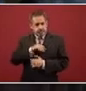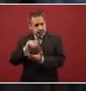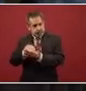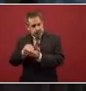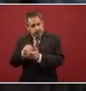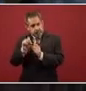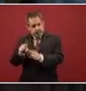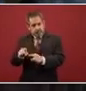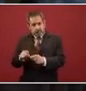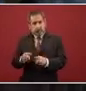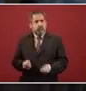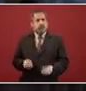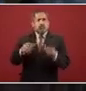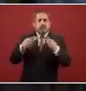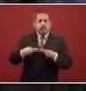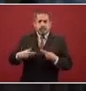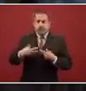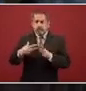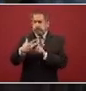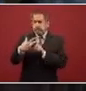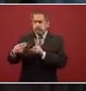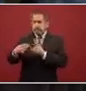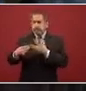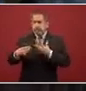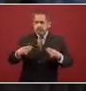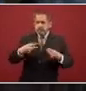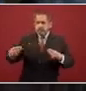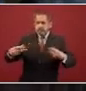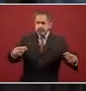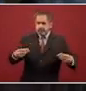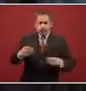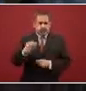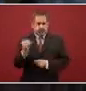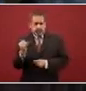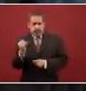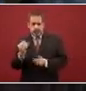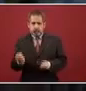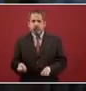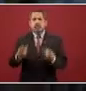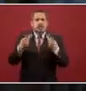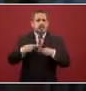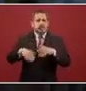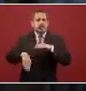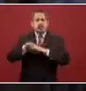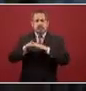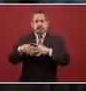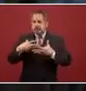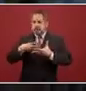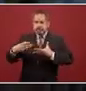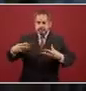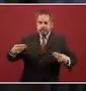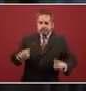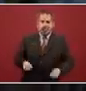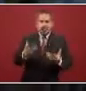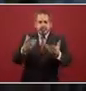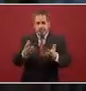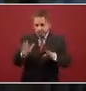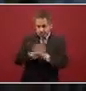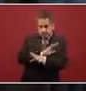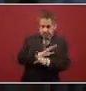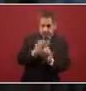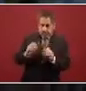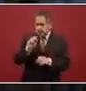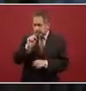en materia de contagio, en materia de cuántas personas van a estar infectadas para junio, las cifras que usted había dado, o cambian? Y si me puede decir si cambian o no y